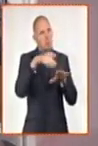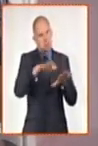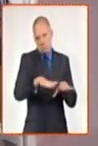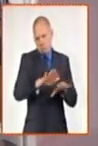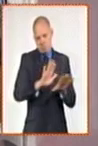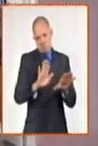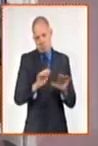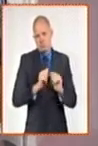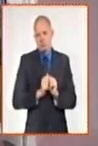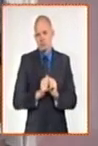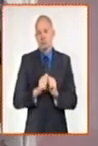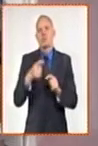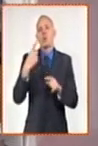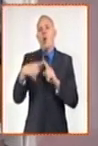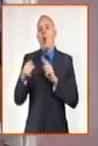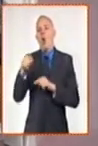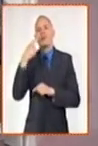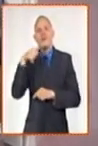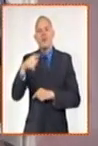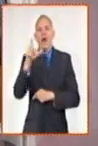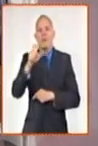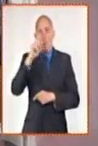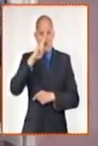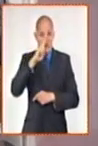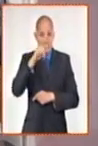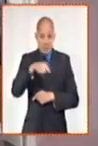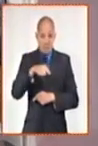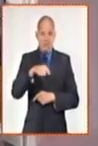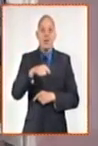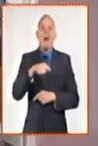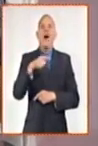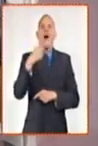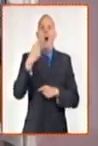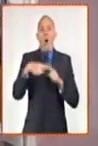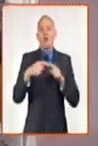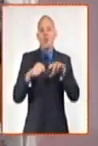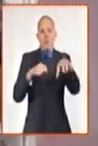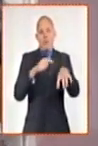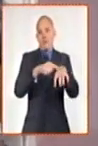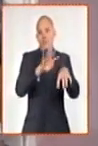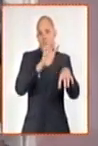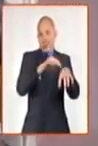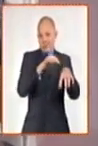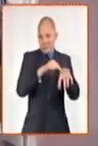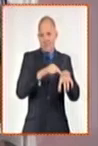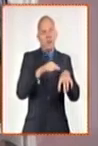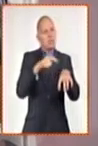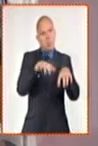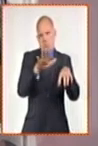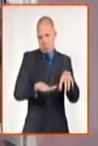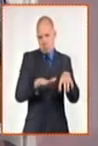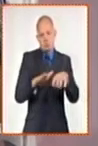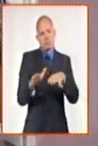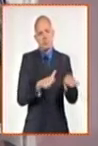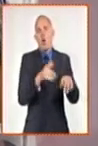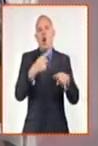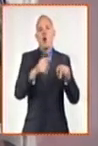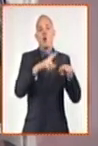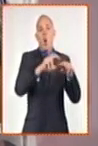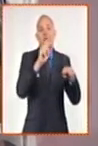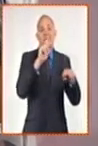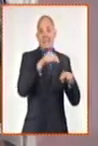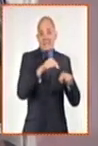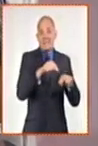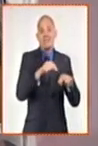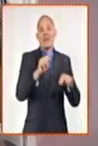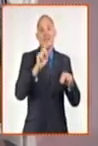La unidad 4 de 10 de octubre, nuevita, que tampoco tiene posibilidad de entrar en corto plazo. Y la unidad 2 de la termoeléctrica de Felton, que son unidades que no